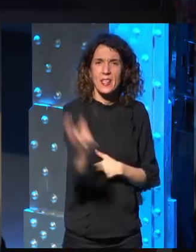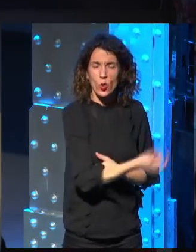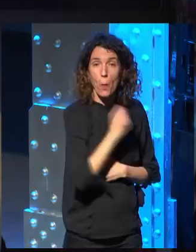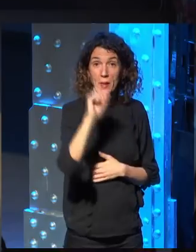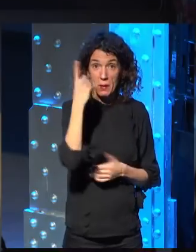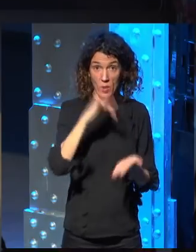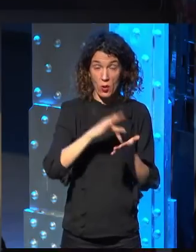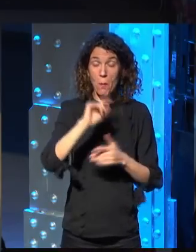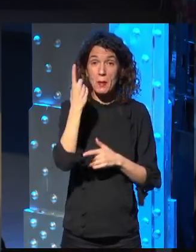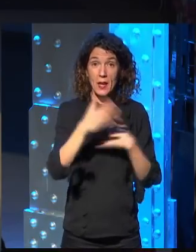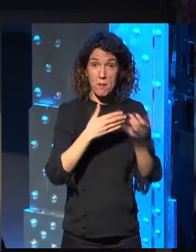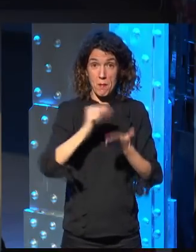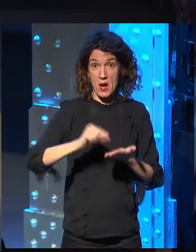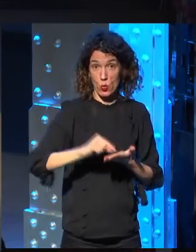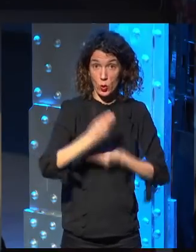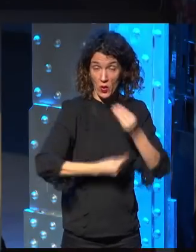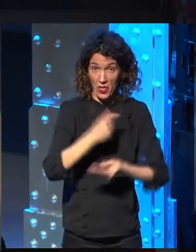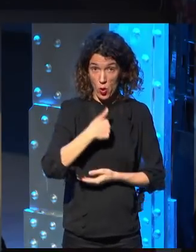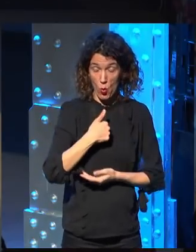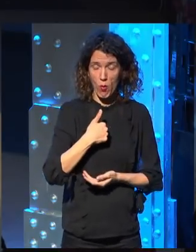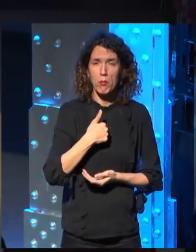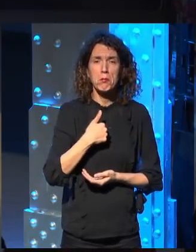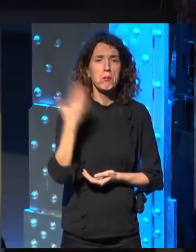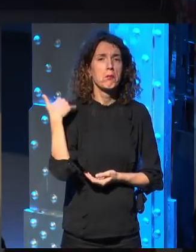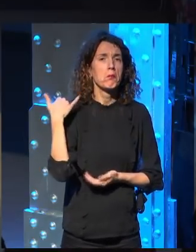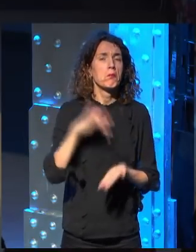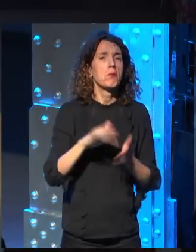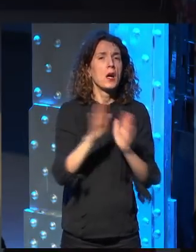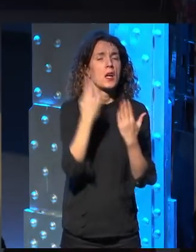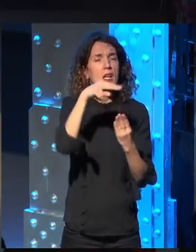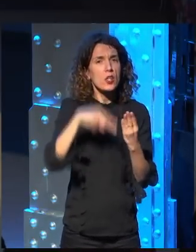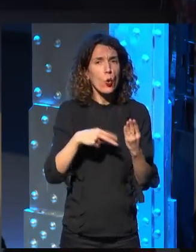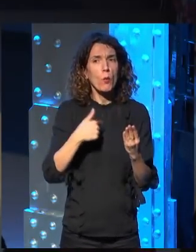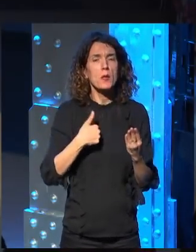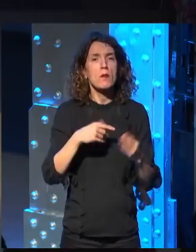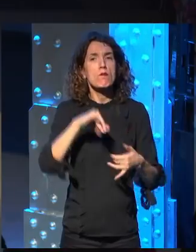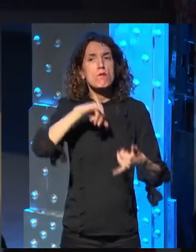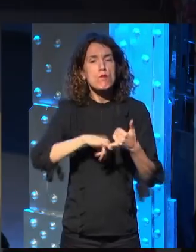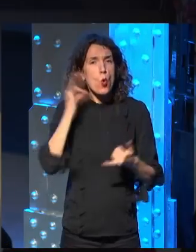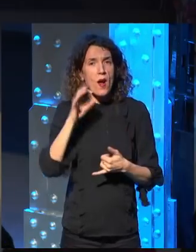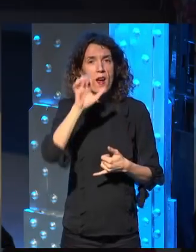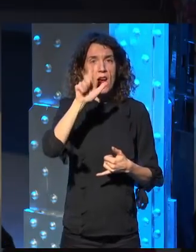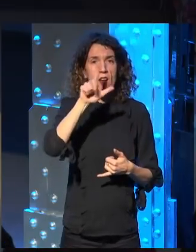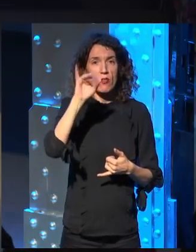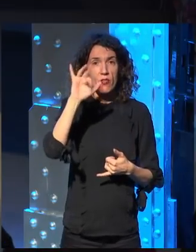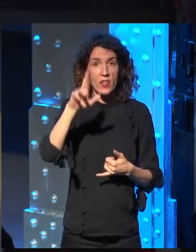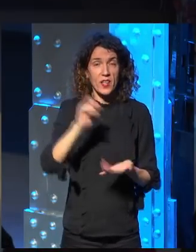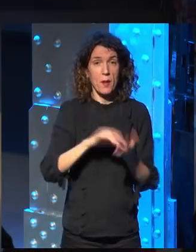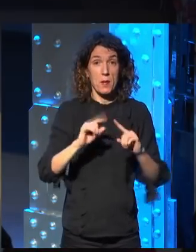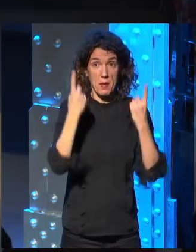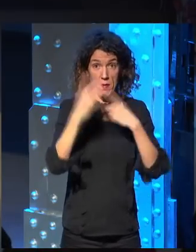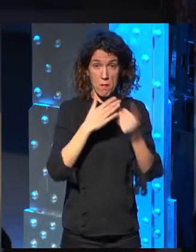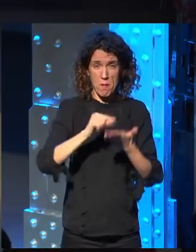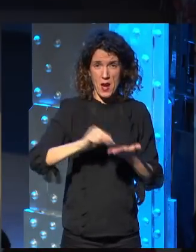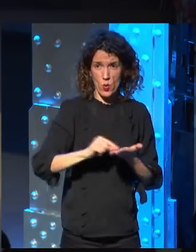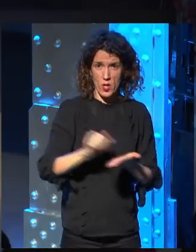El primer manuscrito que yo hice, que lo leyó mi mujer Elvira, el primer manuscrito